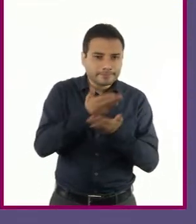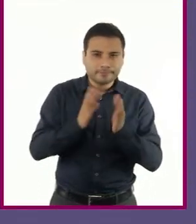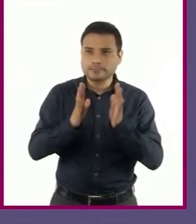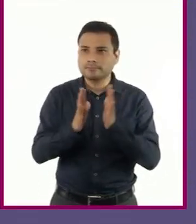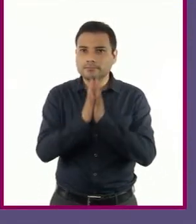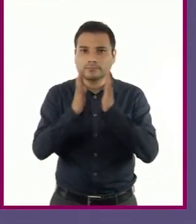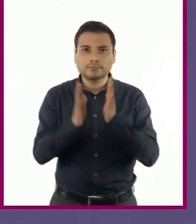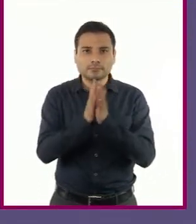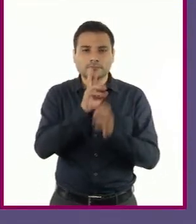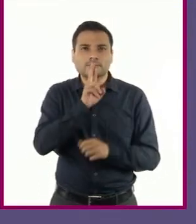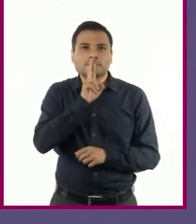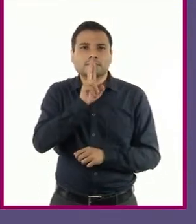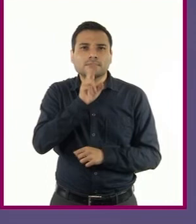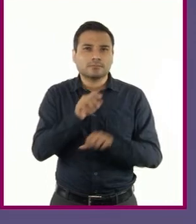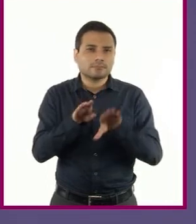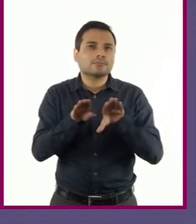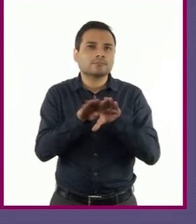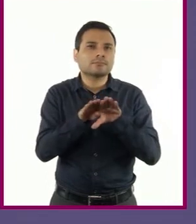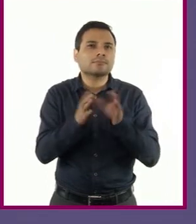democrática?